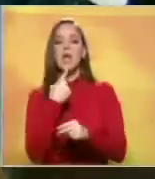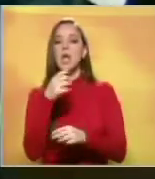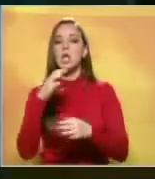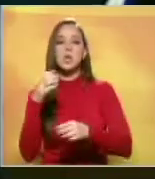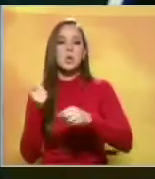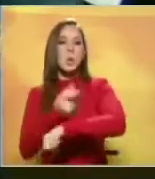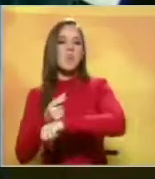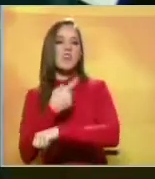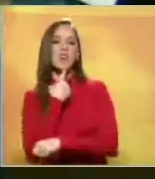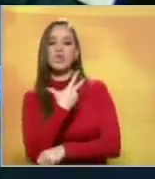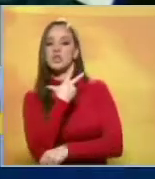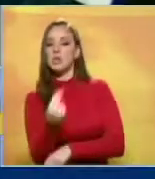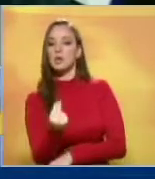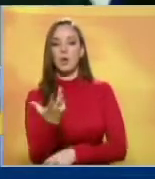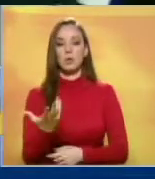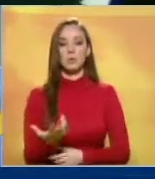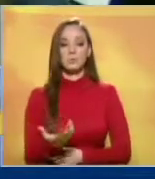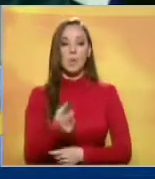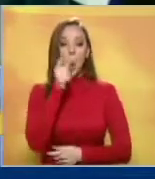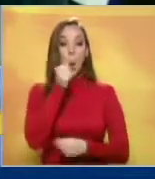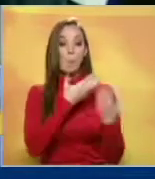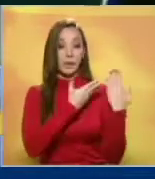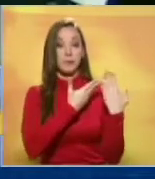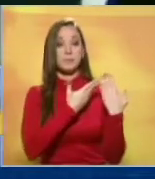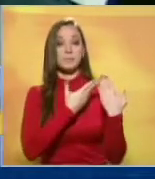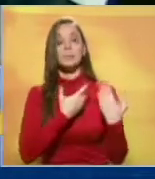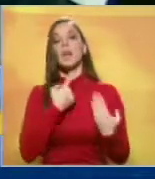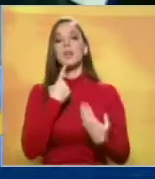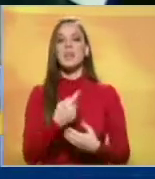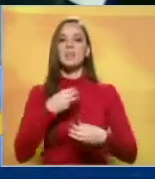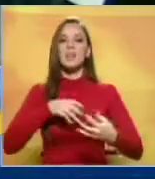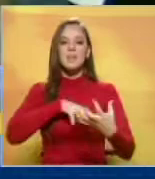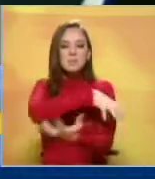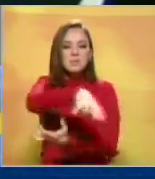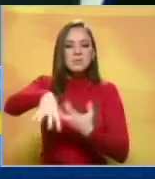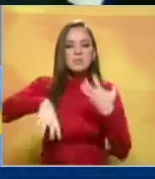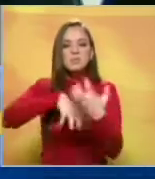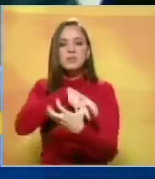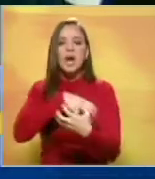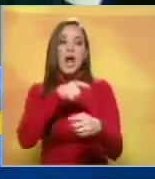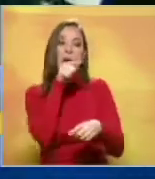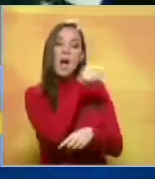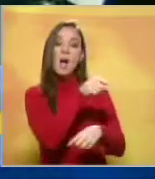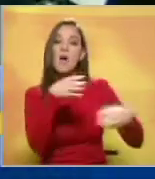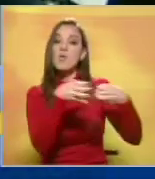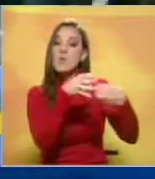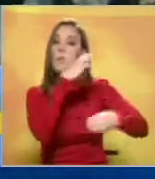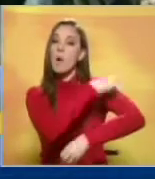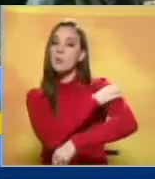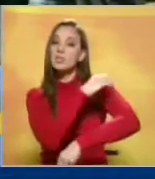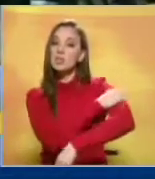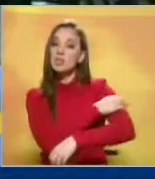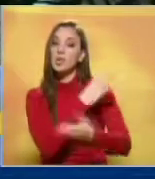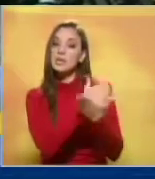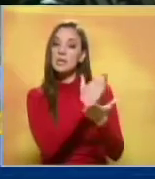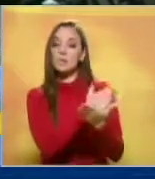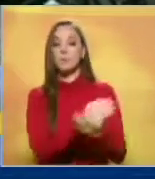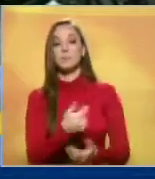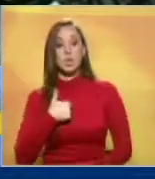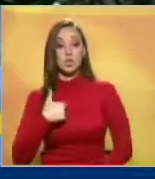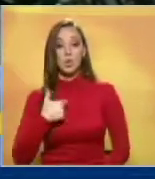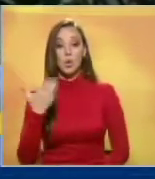el diputado elvis amoroso aseguró que los hechos violentos en la nación provienen de los sectores de la oposición hago esta